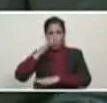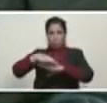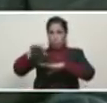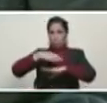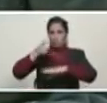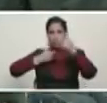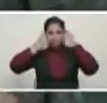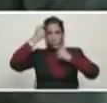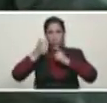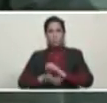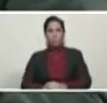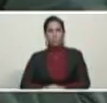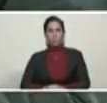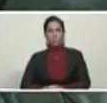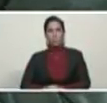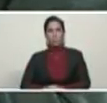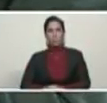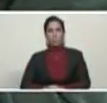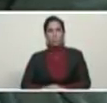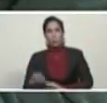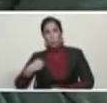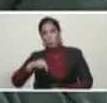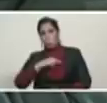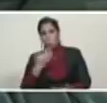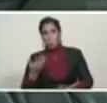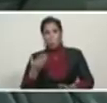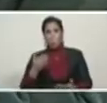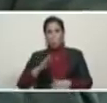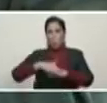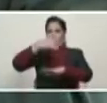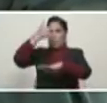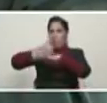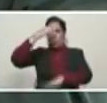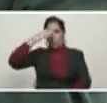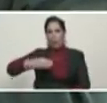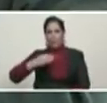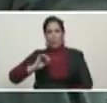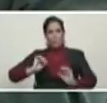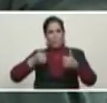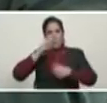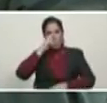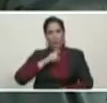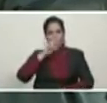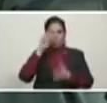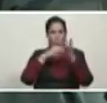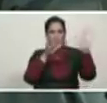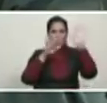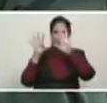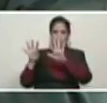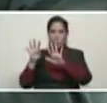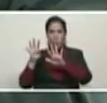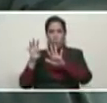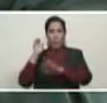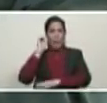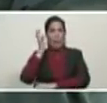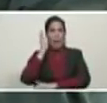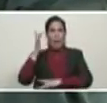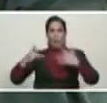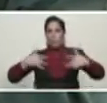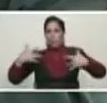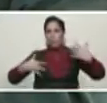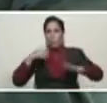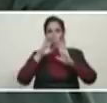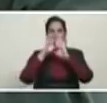nuestro comandante Hugo Chávez. Así que estamos, mi comandante en jefe, empezando el año 2019 con estos actos